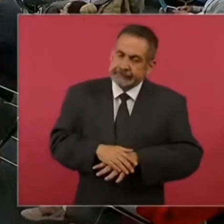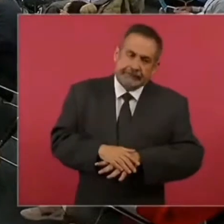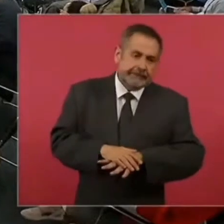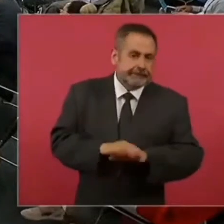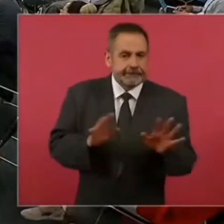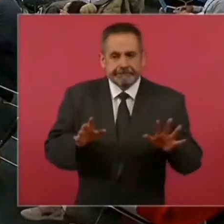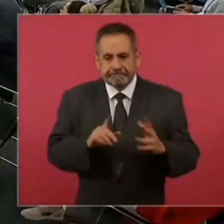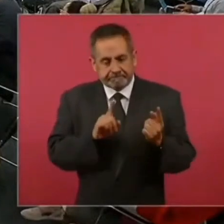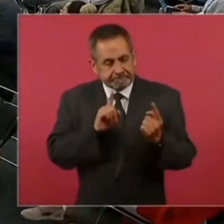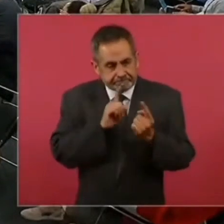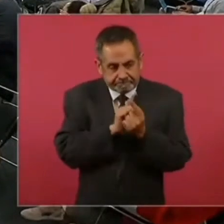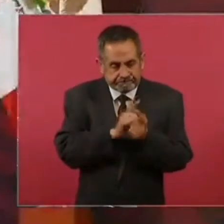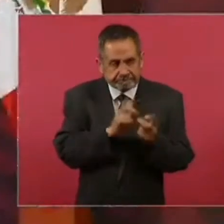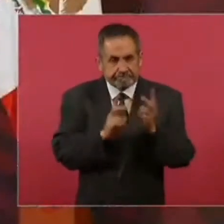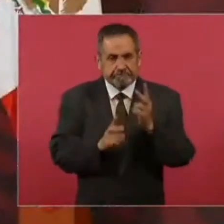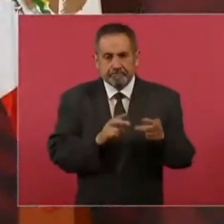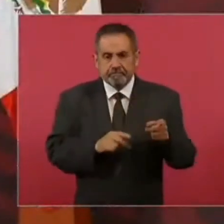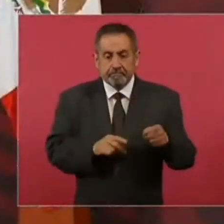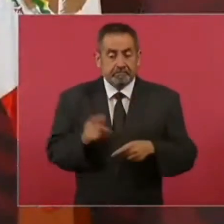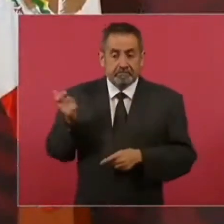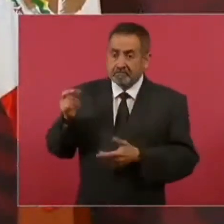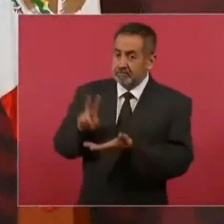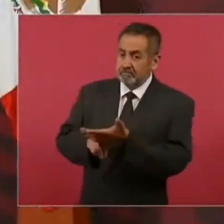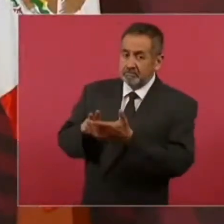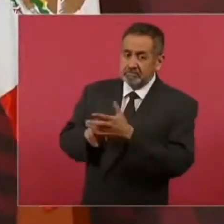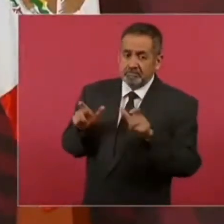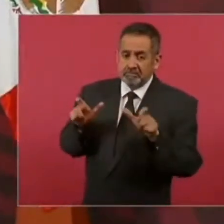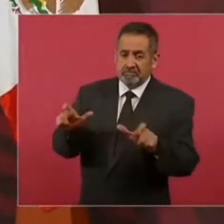Pero esto vale